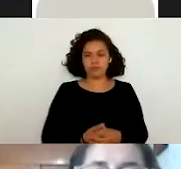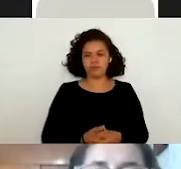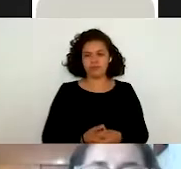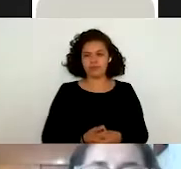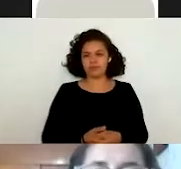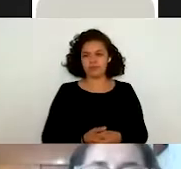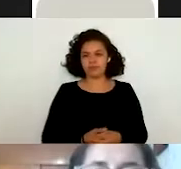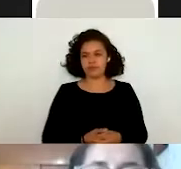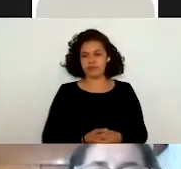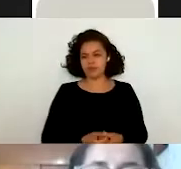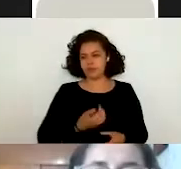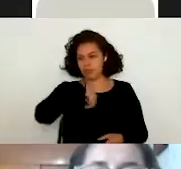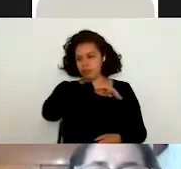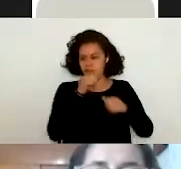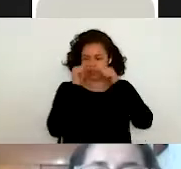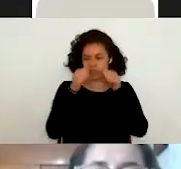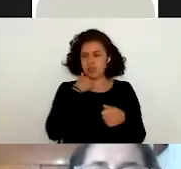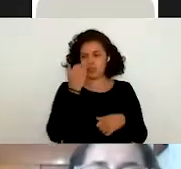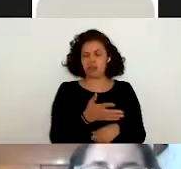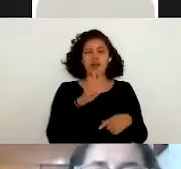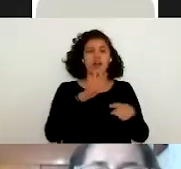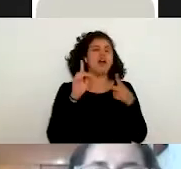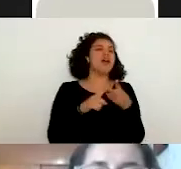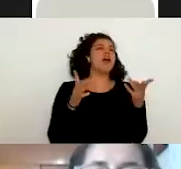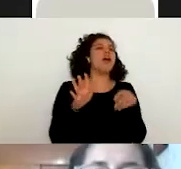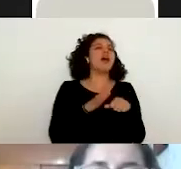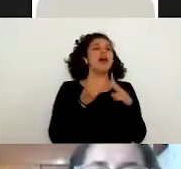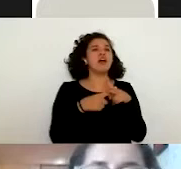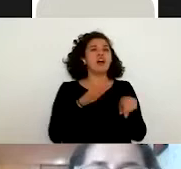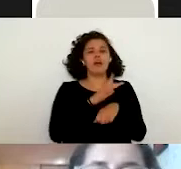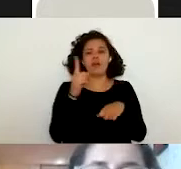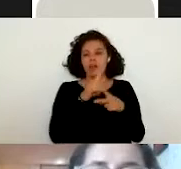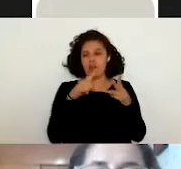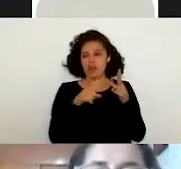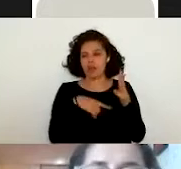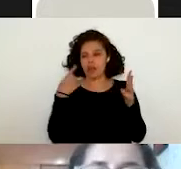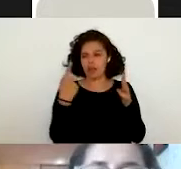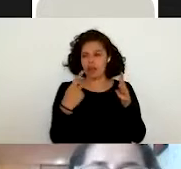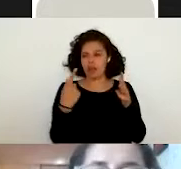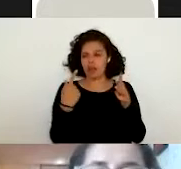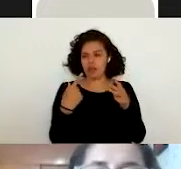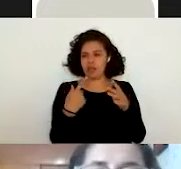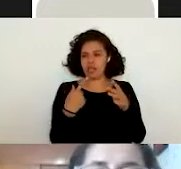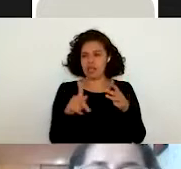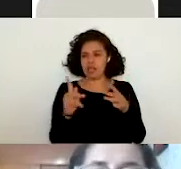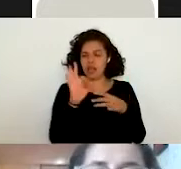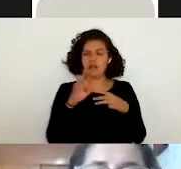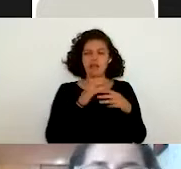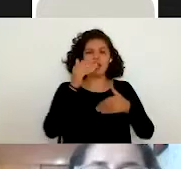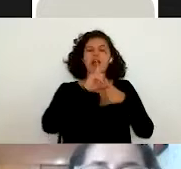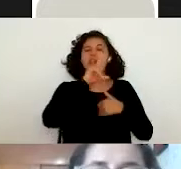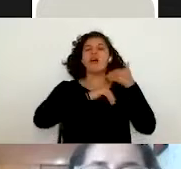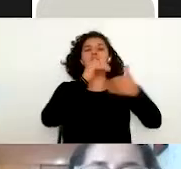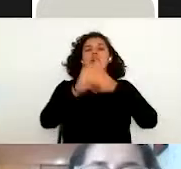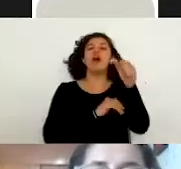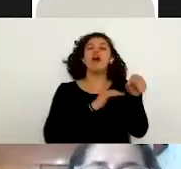queremos atender, cuáles son las causas de esos problemas y cuáles pueden ser sus posibles efectos. Por lo